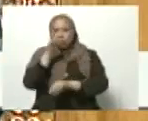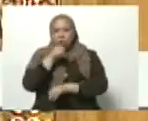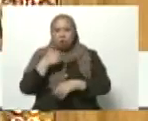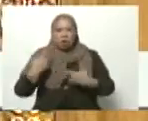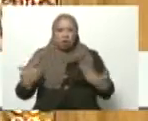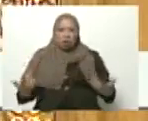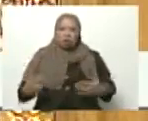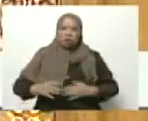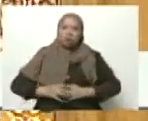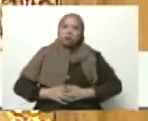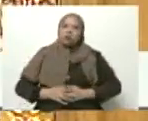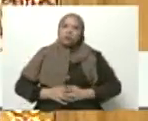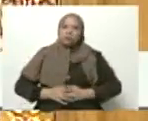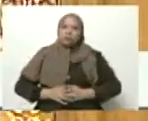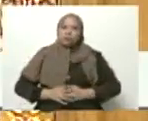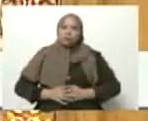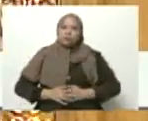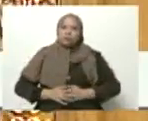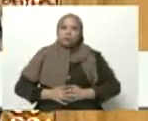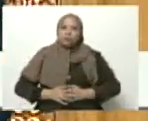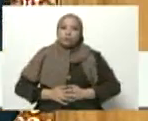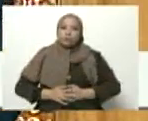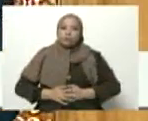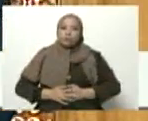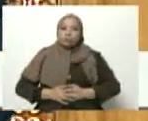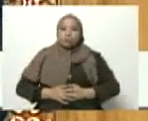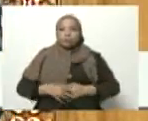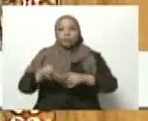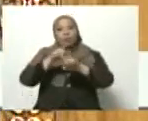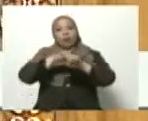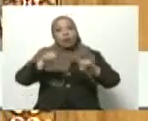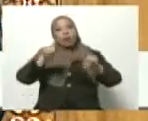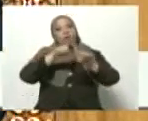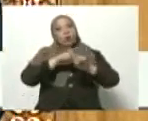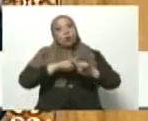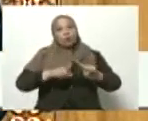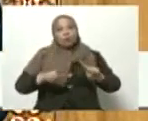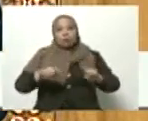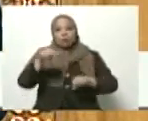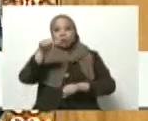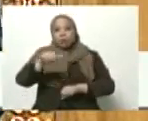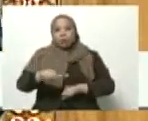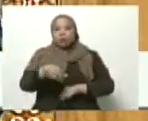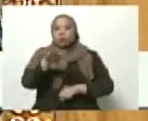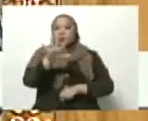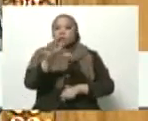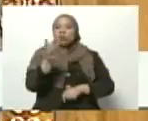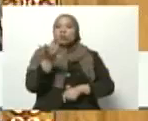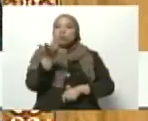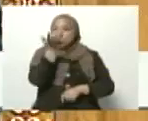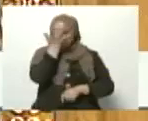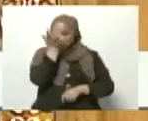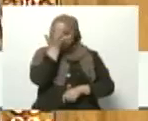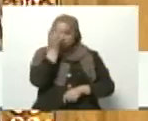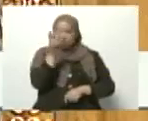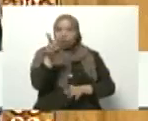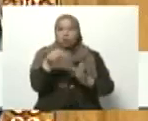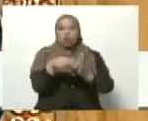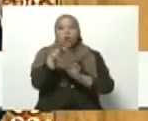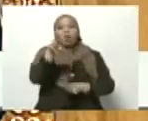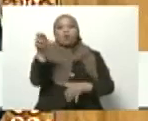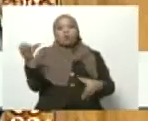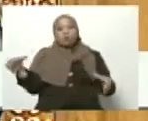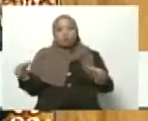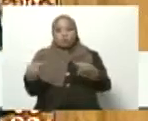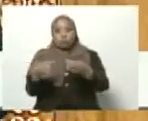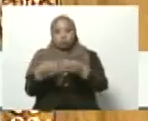maneras de hacer. 4 eventos, o los distintos eventos de expert. El 5 de febrero del 2020, en esa reunión muy,